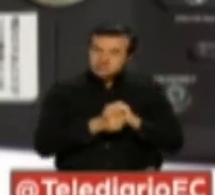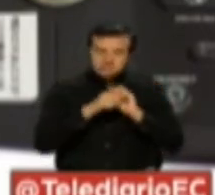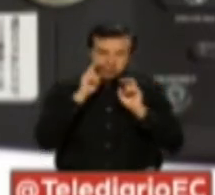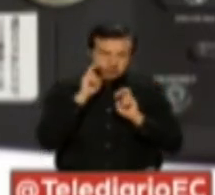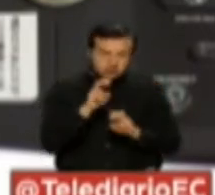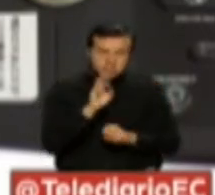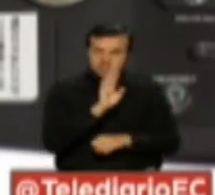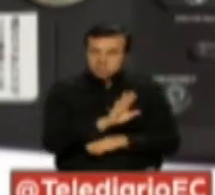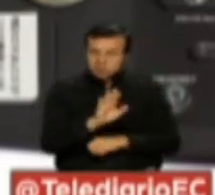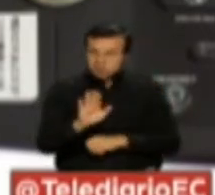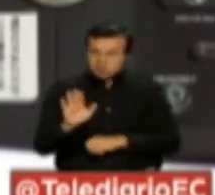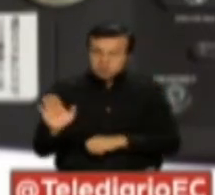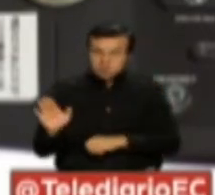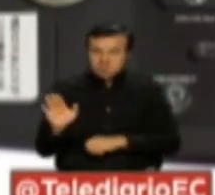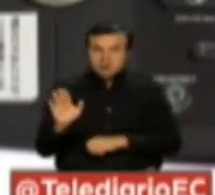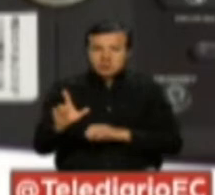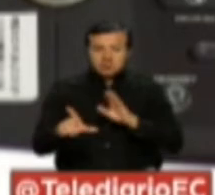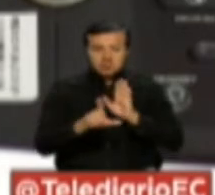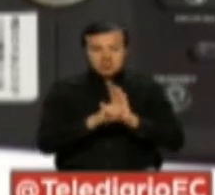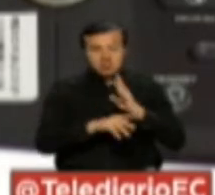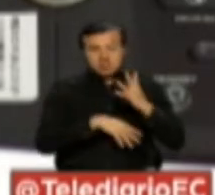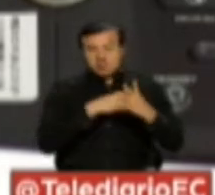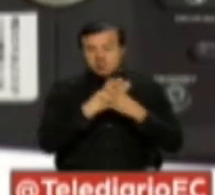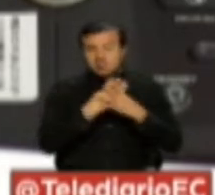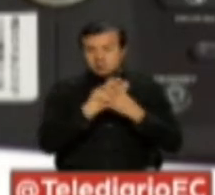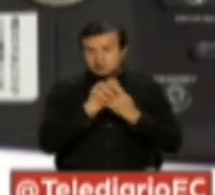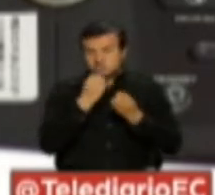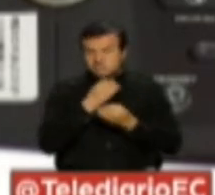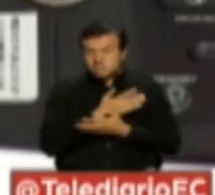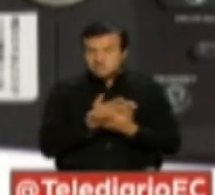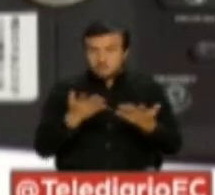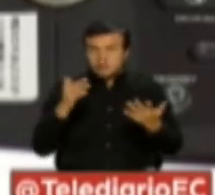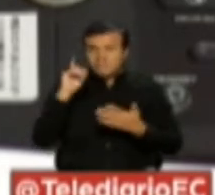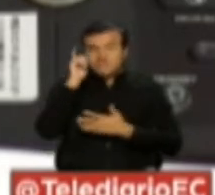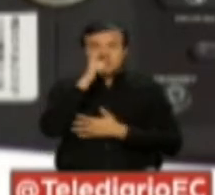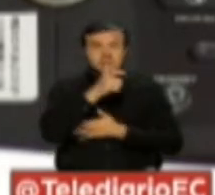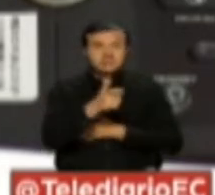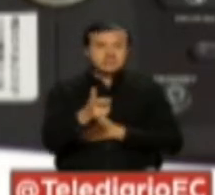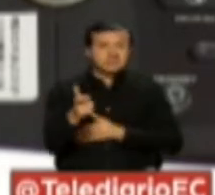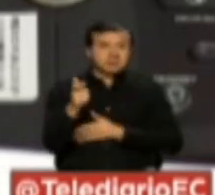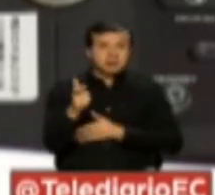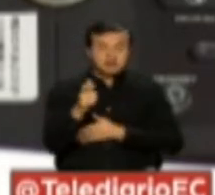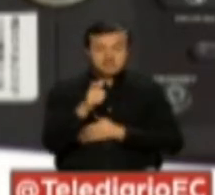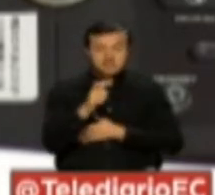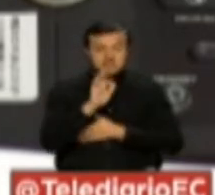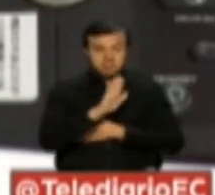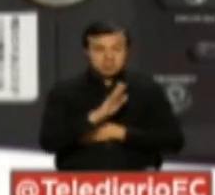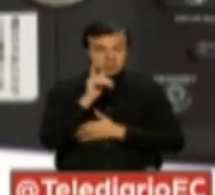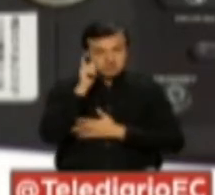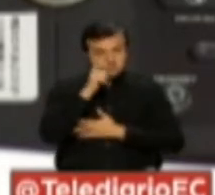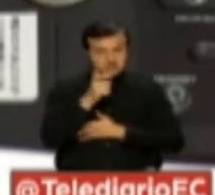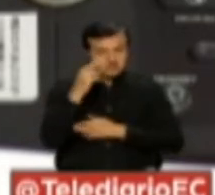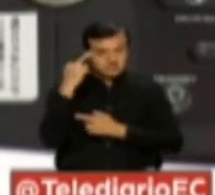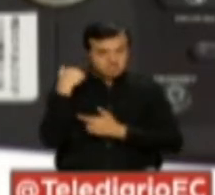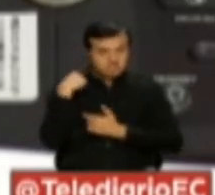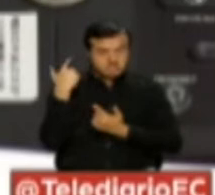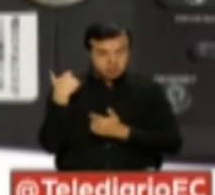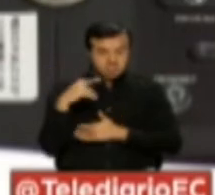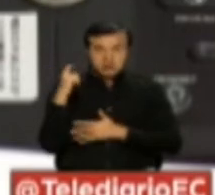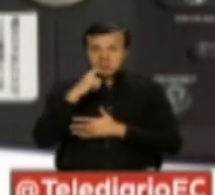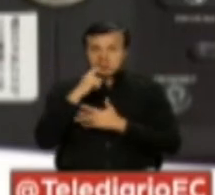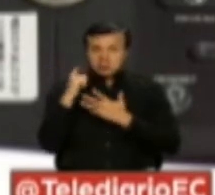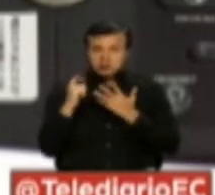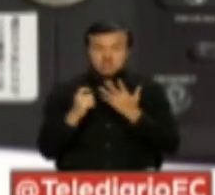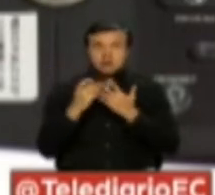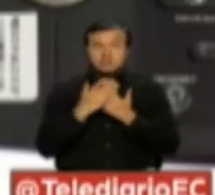¿no? Según el Código Orgánico Integral Penal, la Fiscalía, el personal que realiza la investigación, tiene que